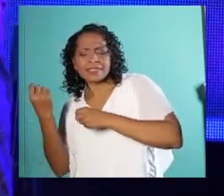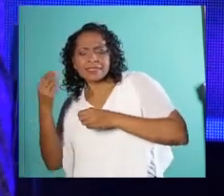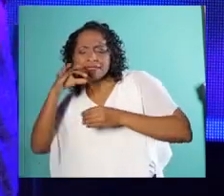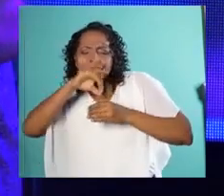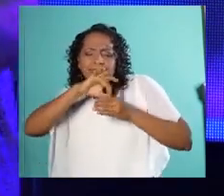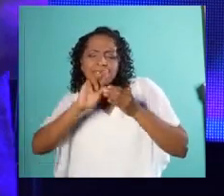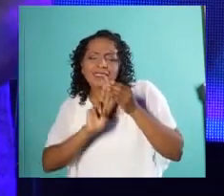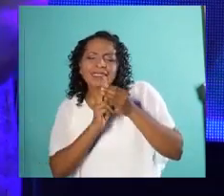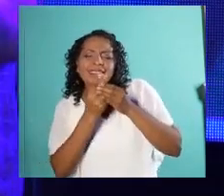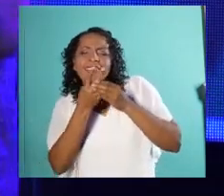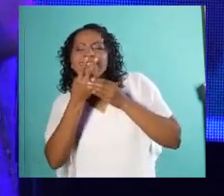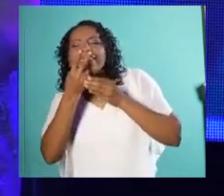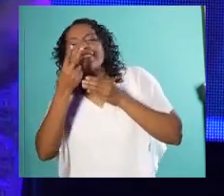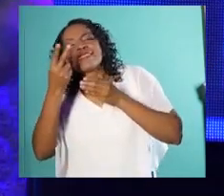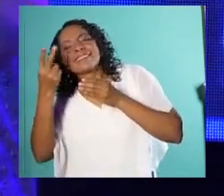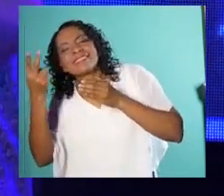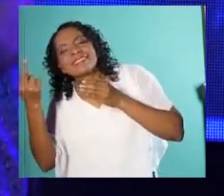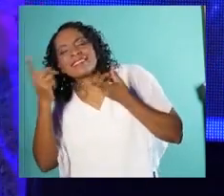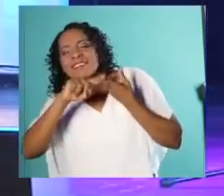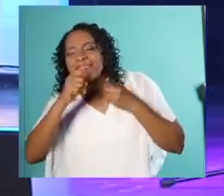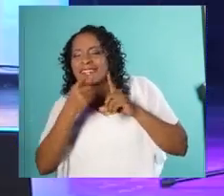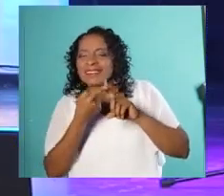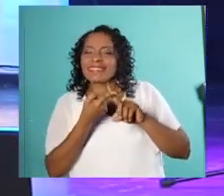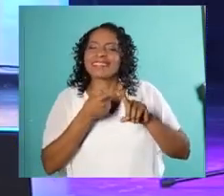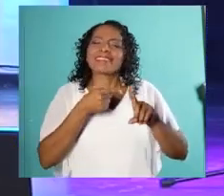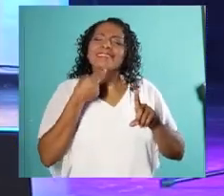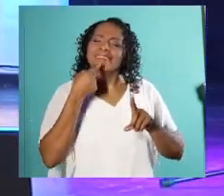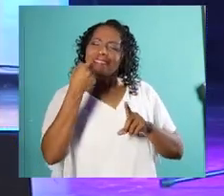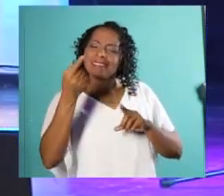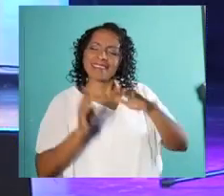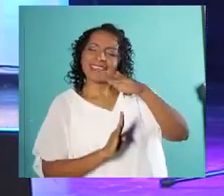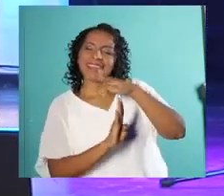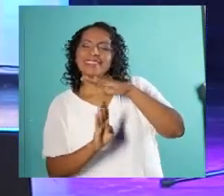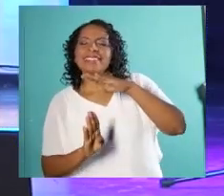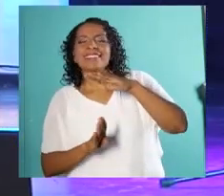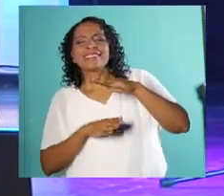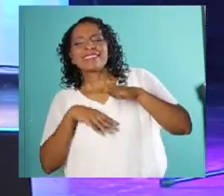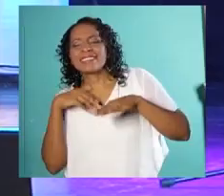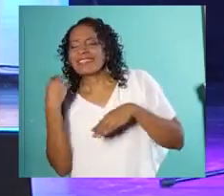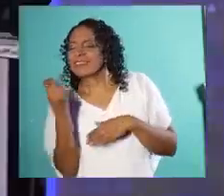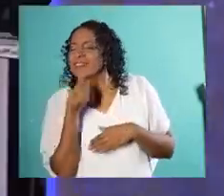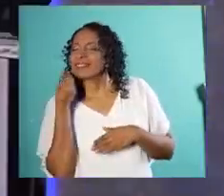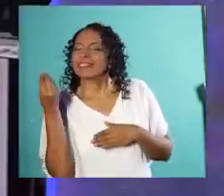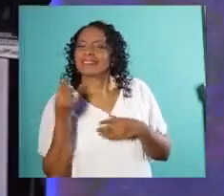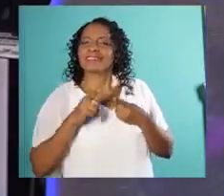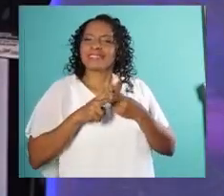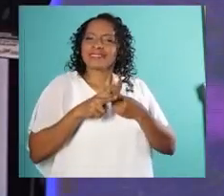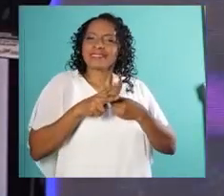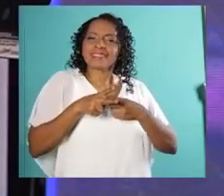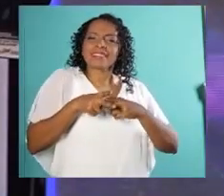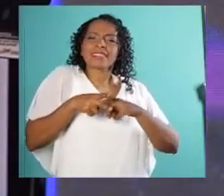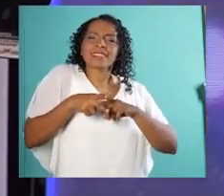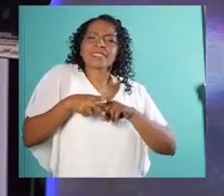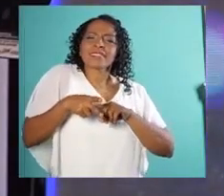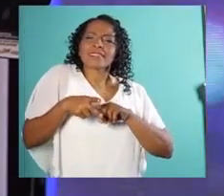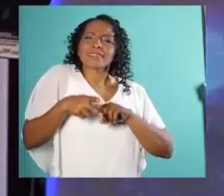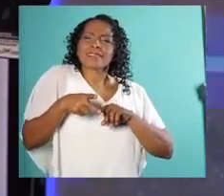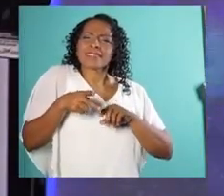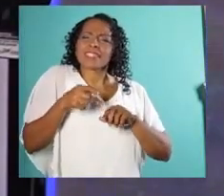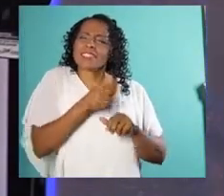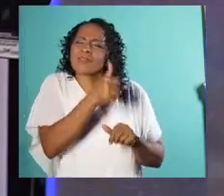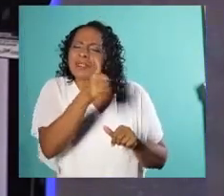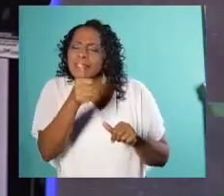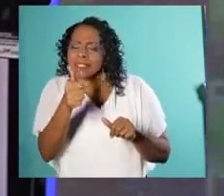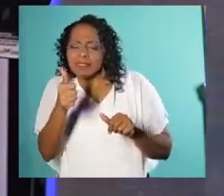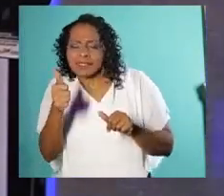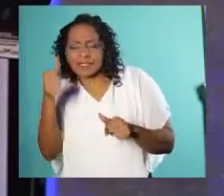amigo, esa es la base, te digo. Y cuando la cosa no empiece a ir bien, recuerda que la vida es